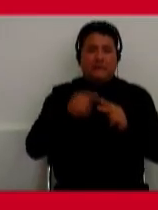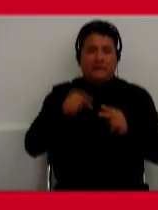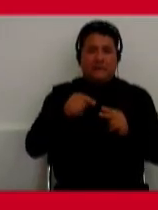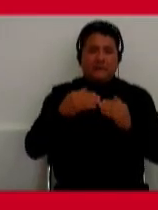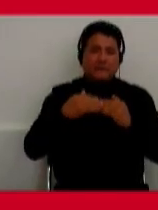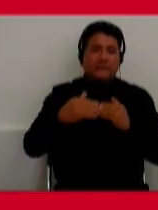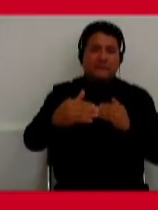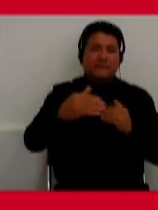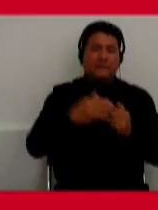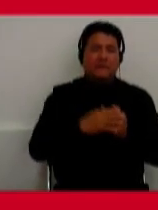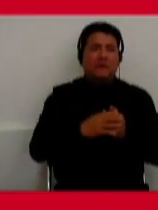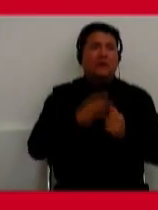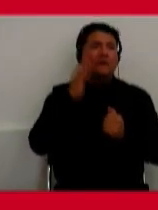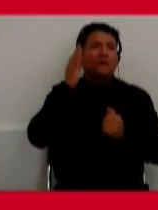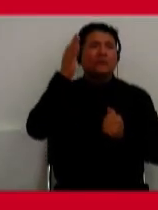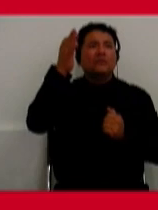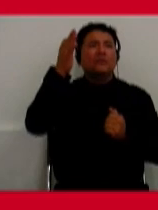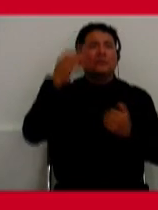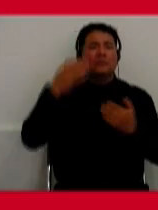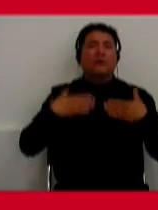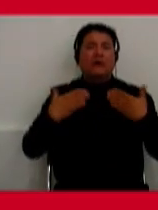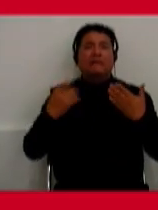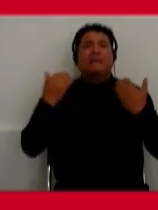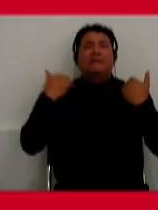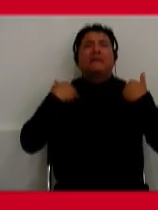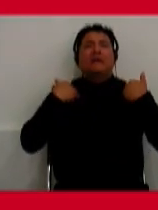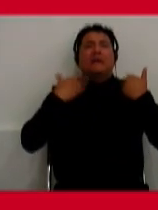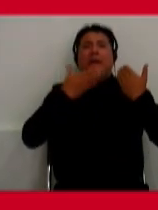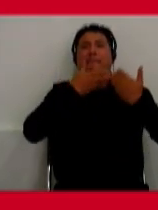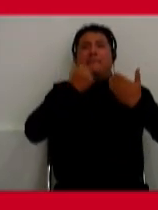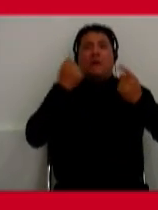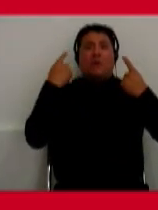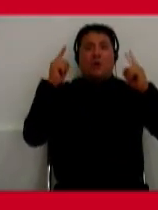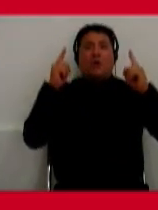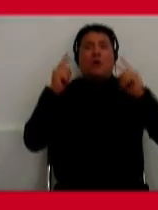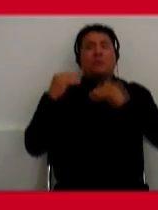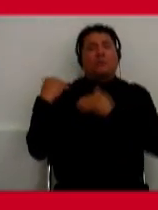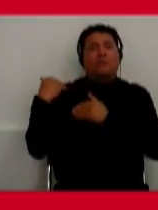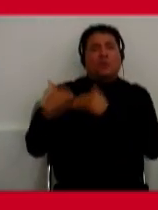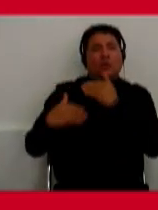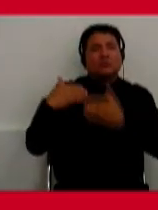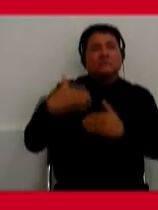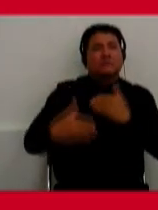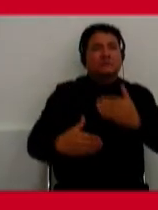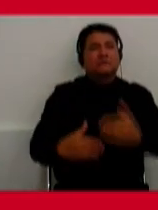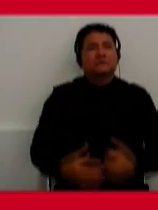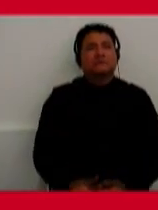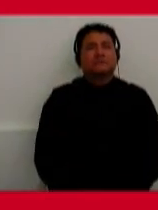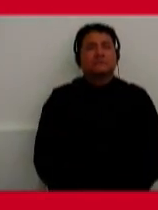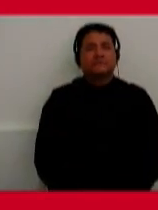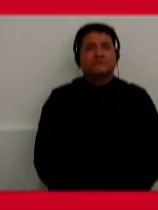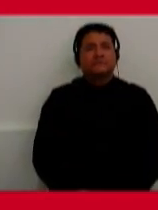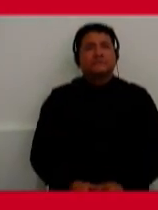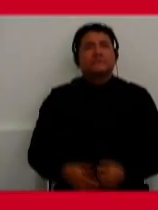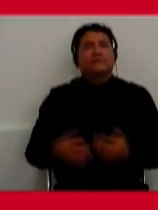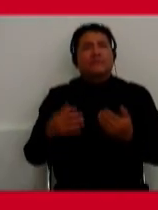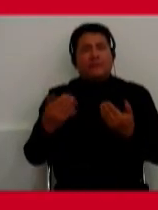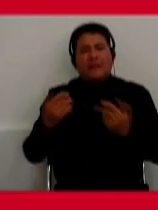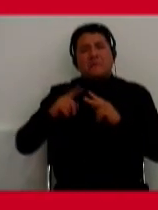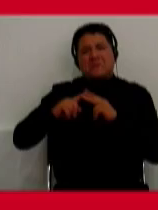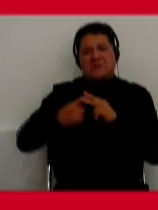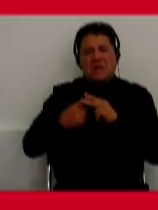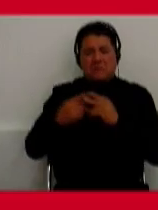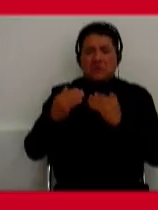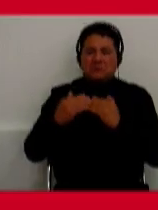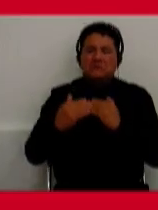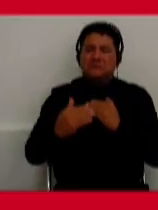a futuro para poder tener mejores procesos. Bien, este es el LOA. Partimos básicamente de lo que es las reservas